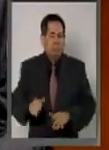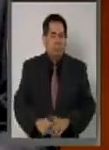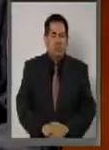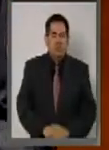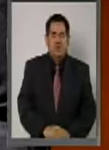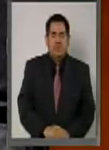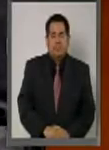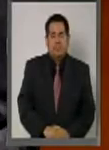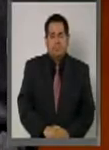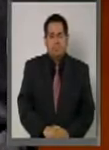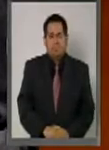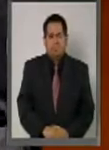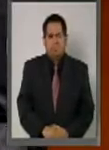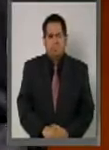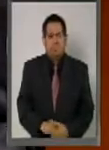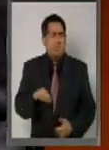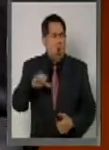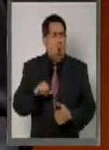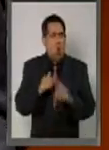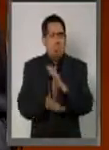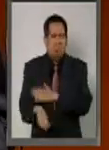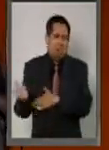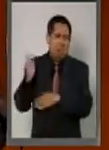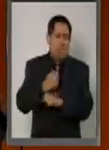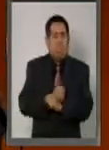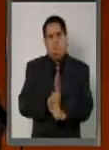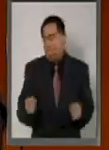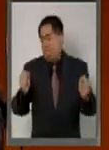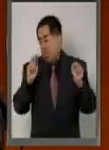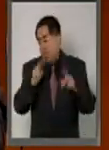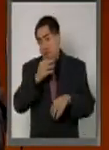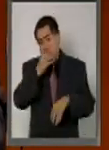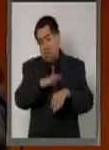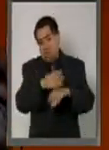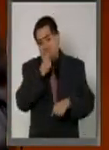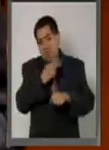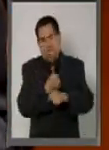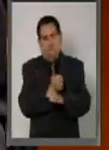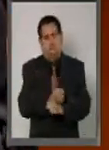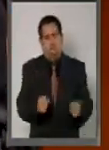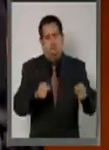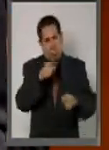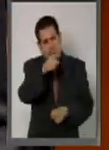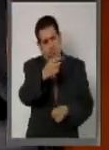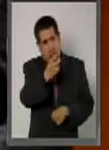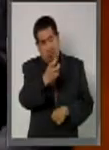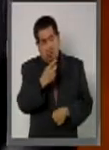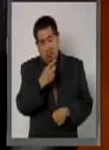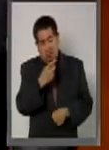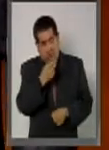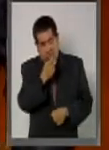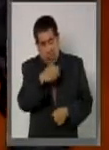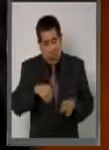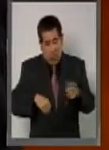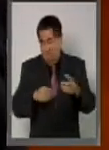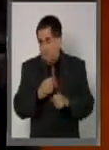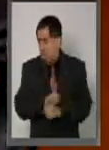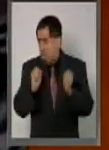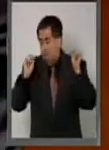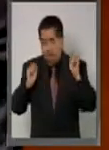Ha sido una jornada aburridísima, señor secretario. Usted ha contribuido a ella. ¿Por